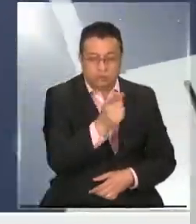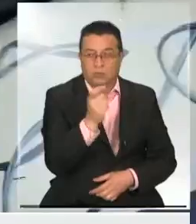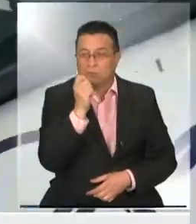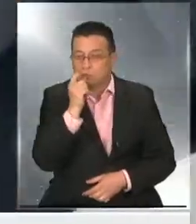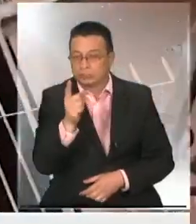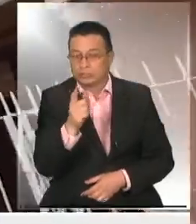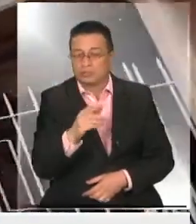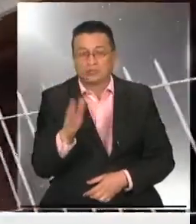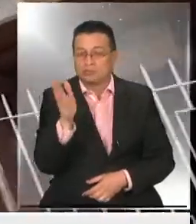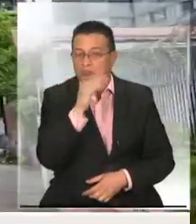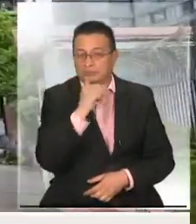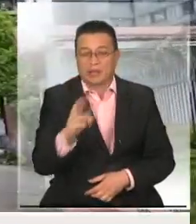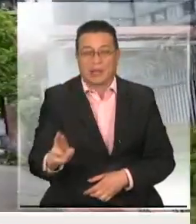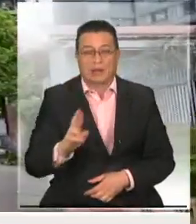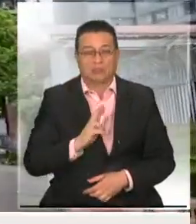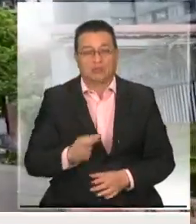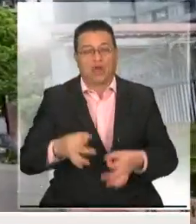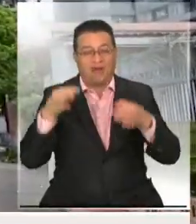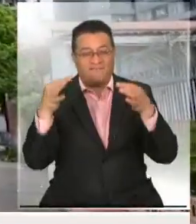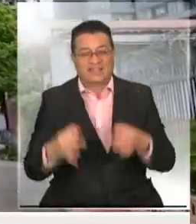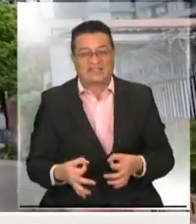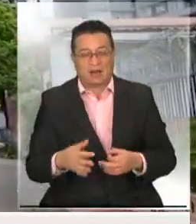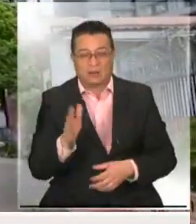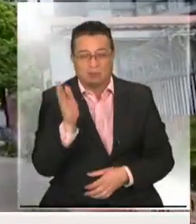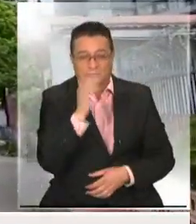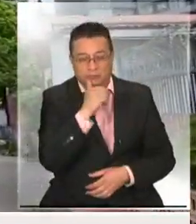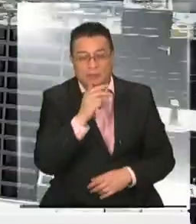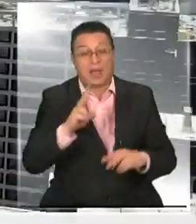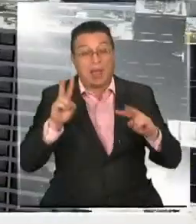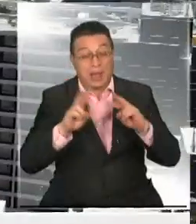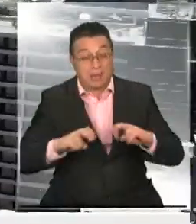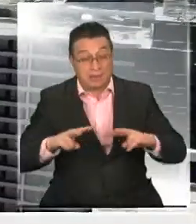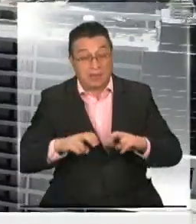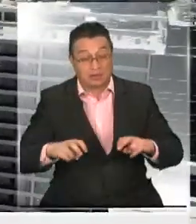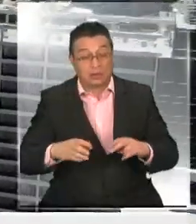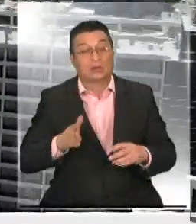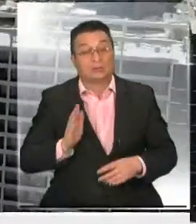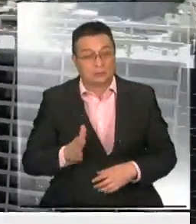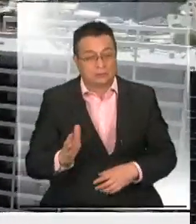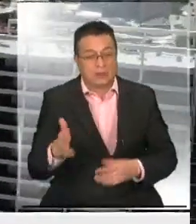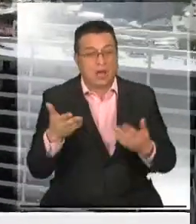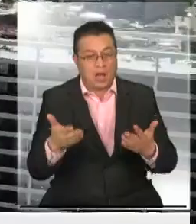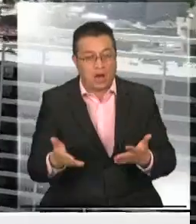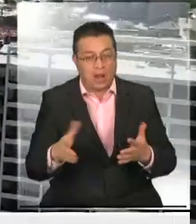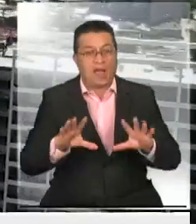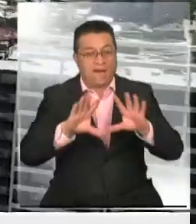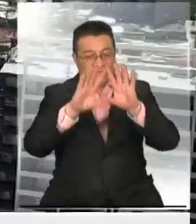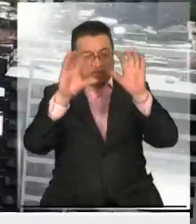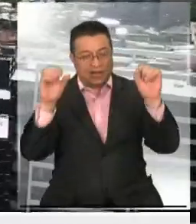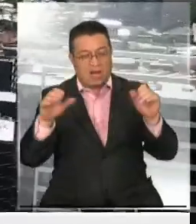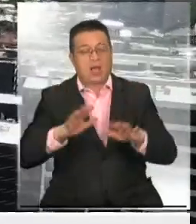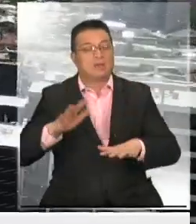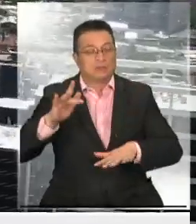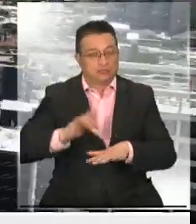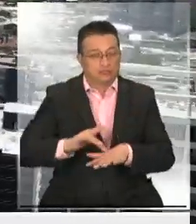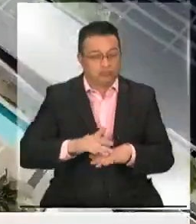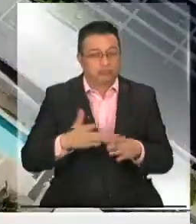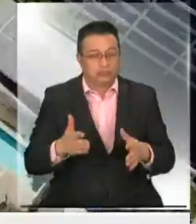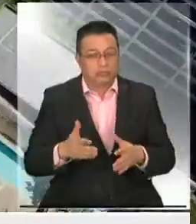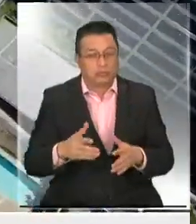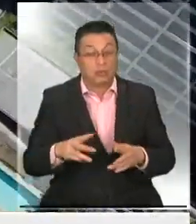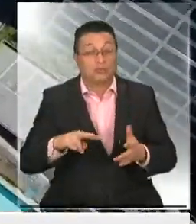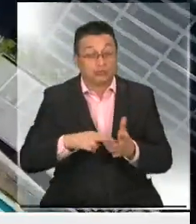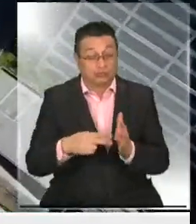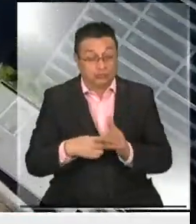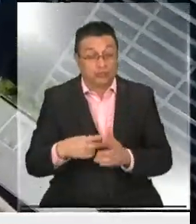no tuvimos una respuesta oficial de su parte. La investigación la lleva adelante ahora la Fiscalía de Alta Complejidad, pero la